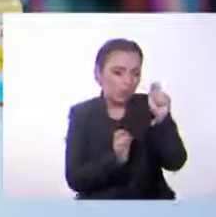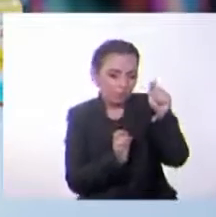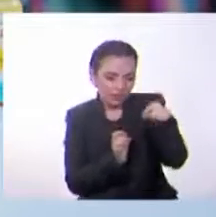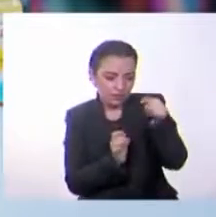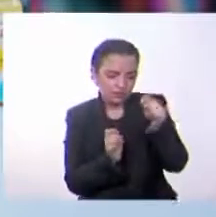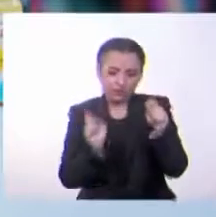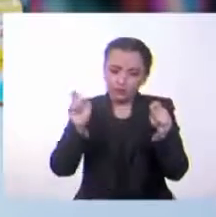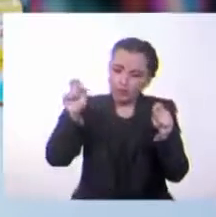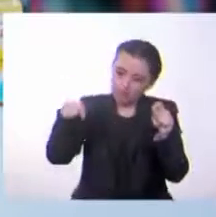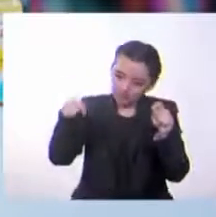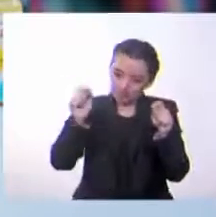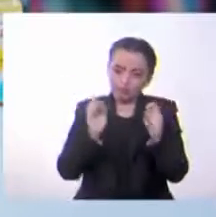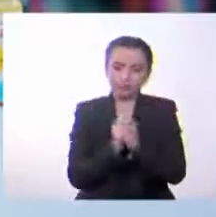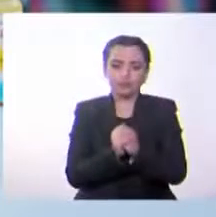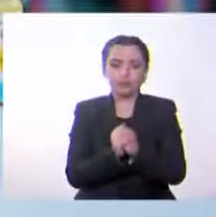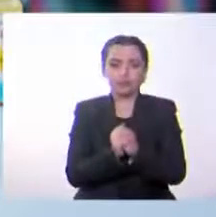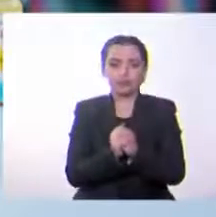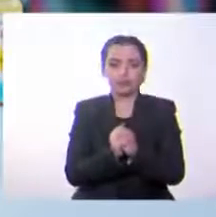es necesaria.